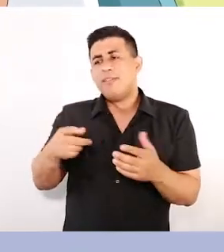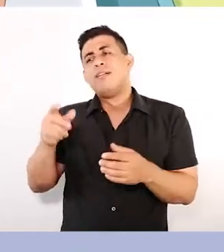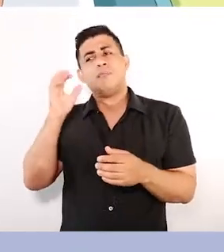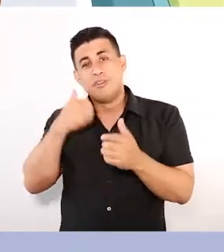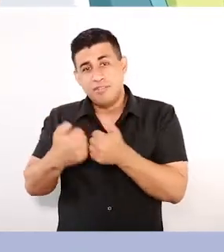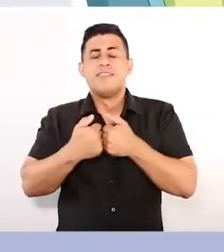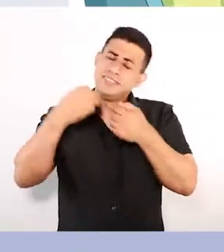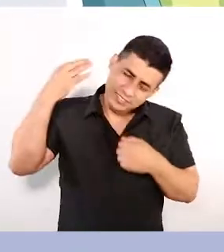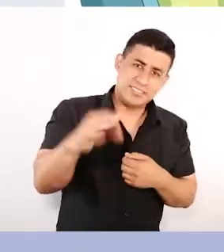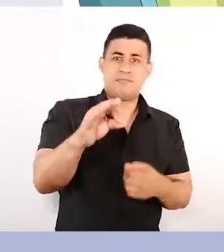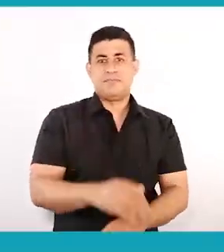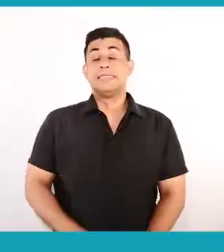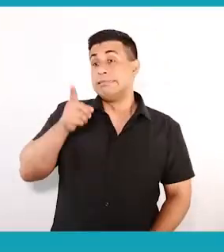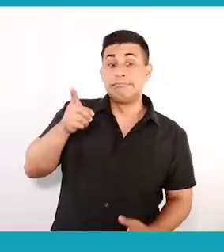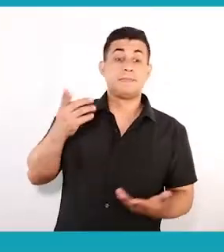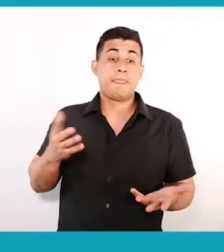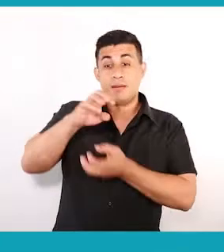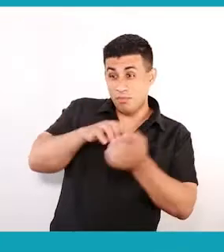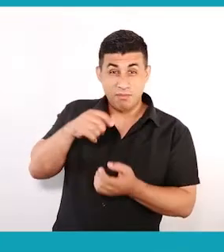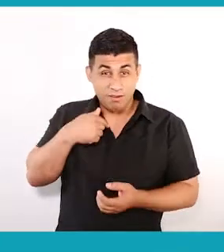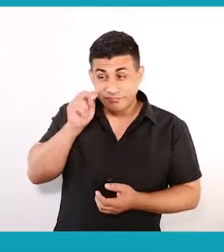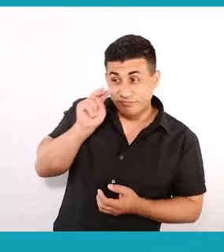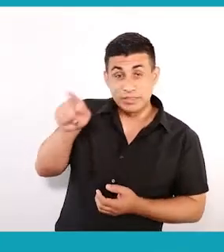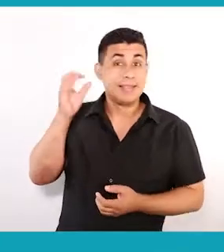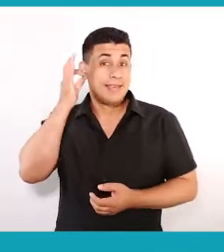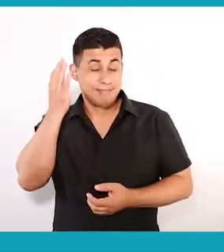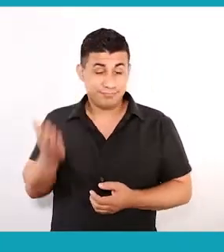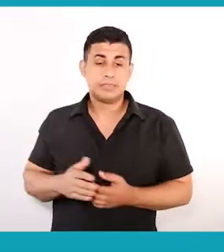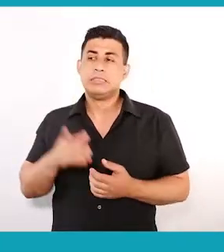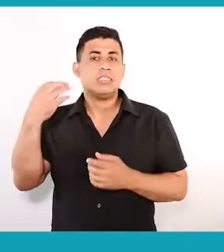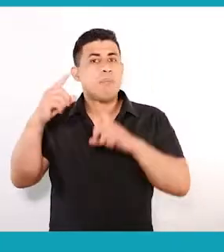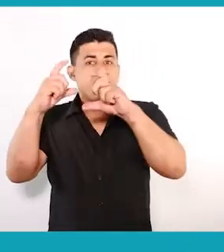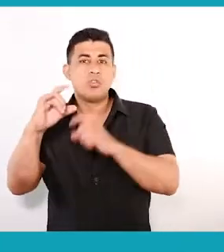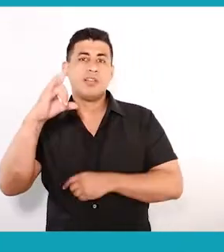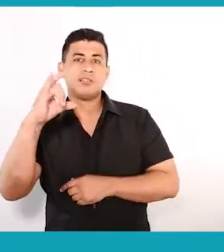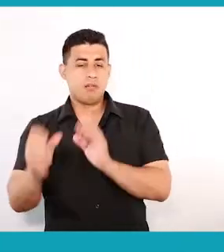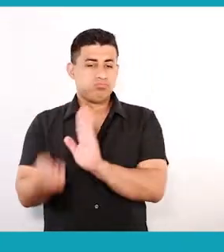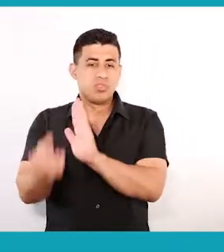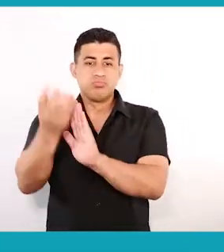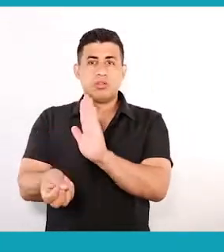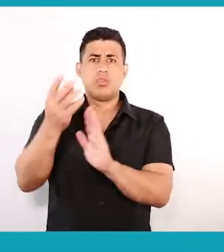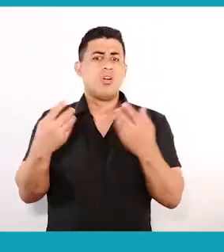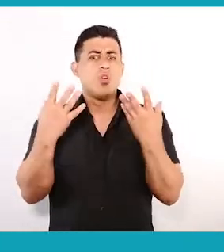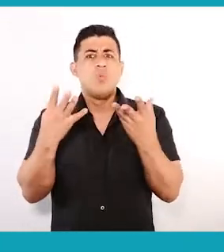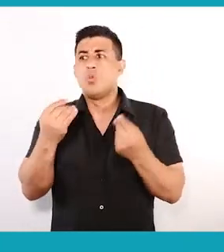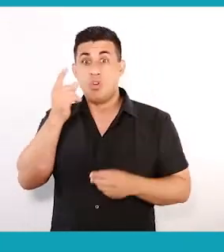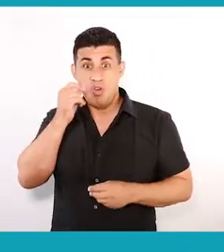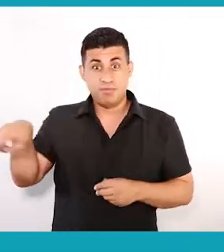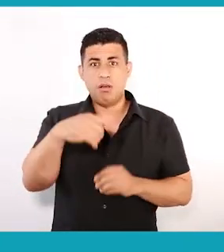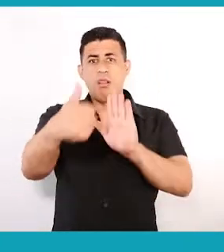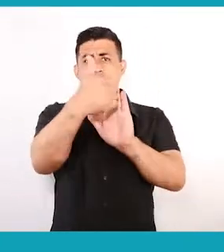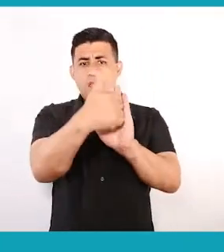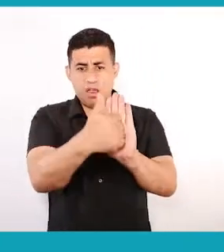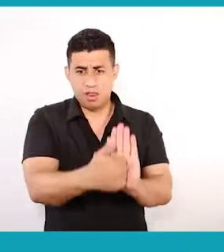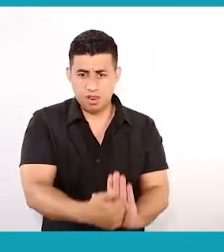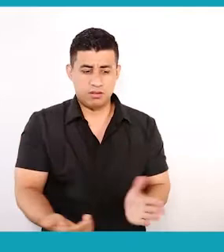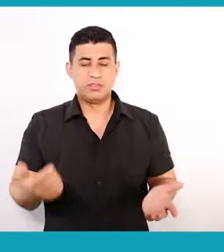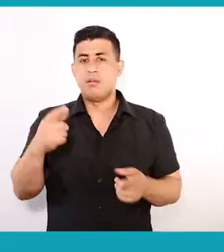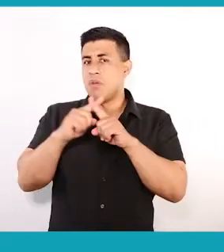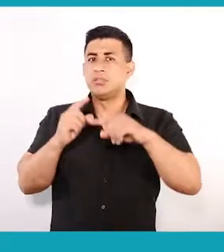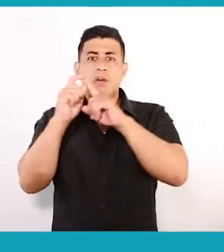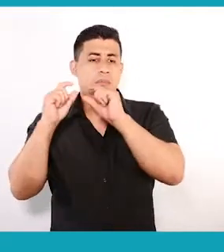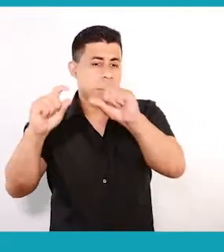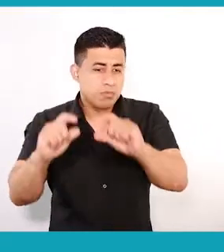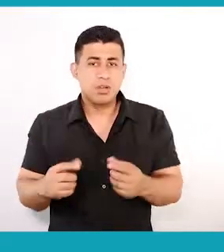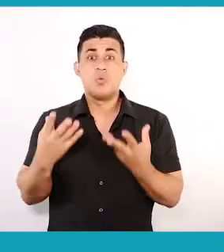estar con ella para siempre. El problema es que ella sube fotos a Instagram y un montón de chicos le dan like, le comentan